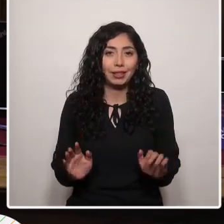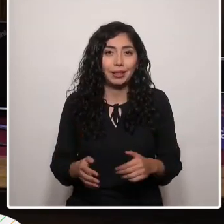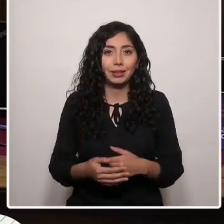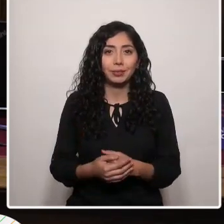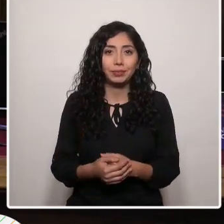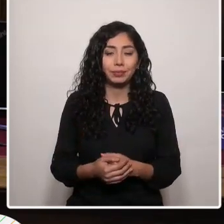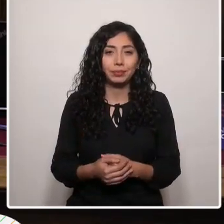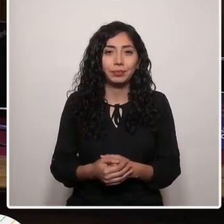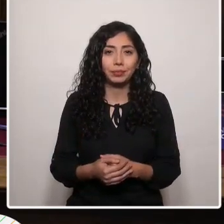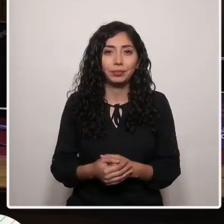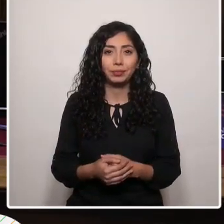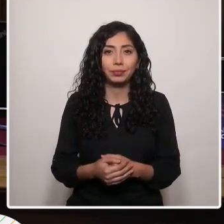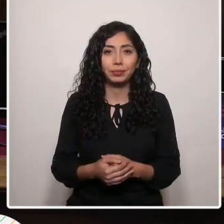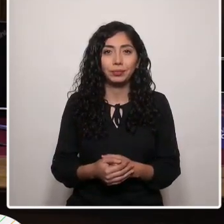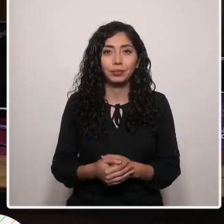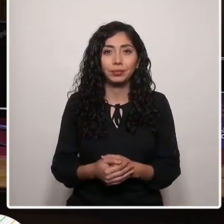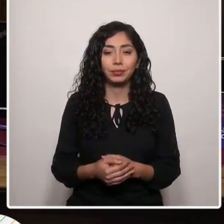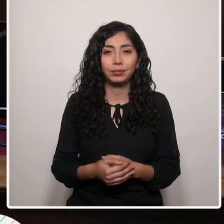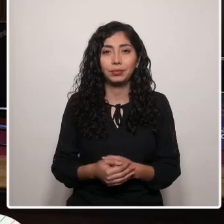Señor